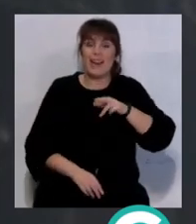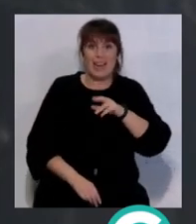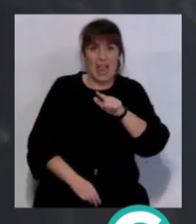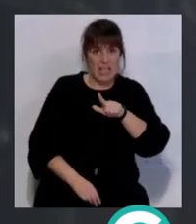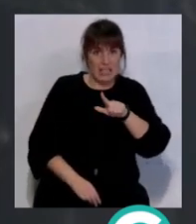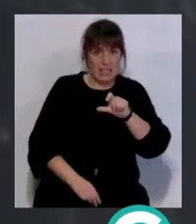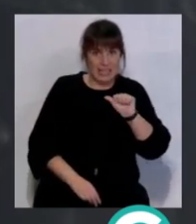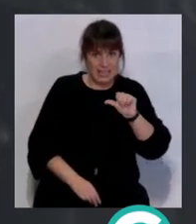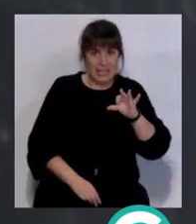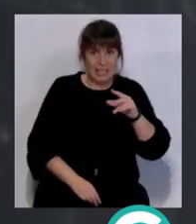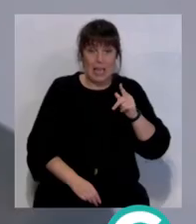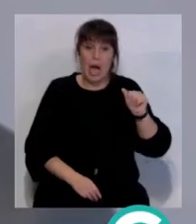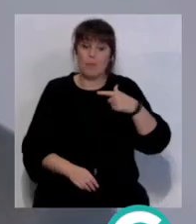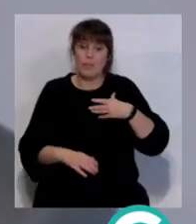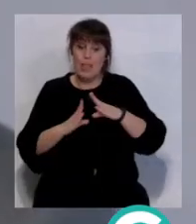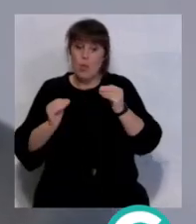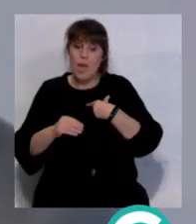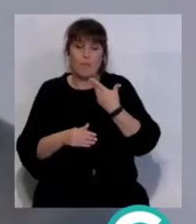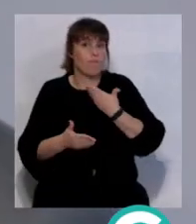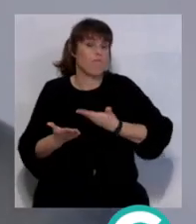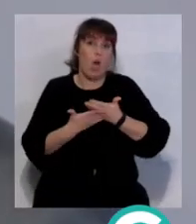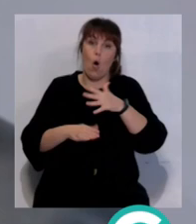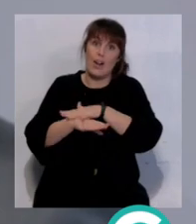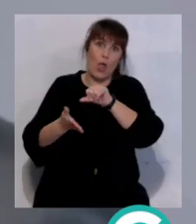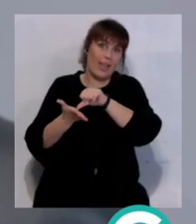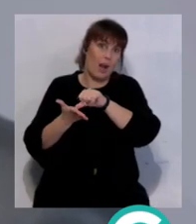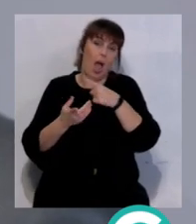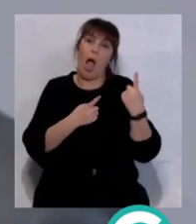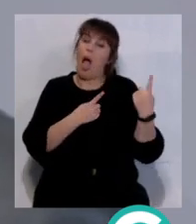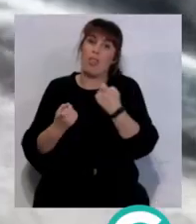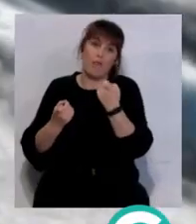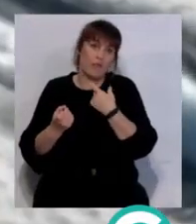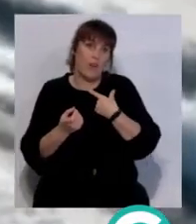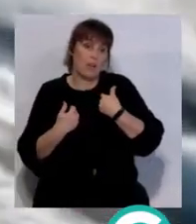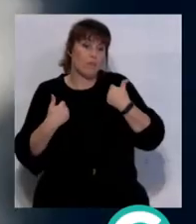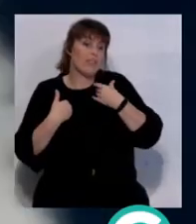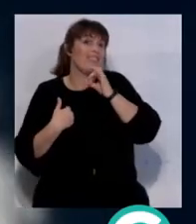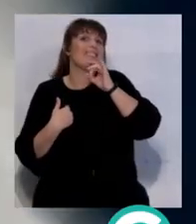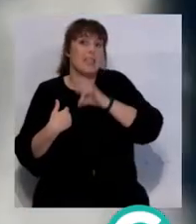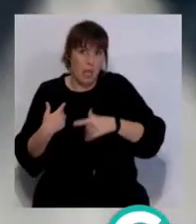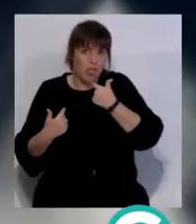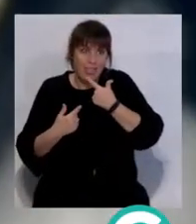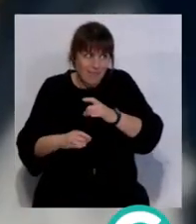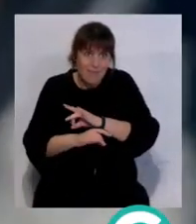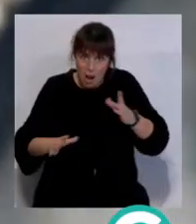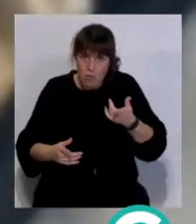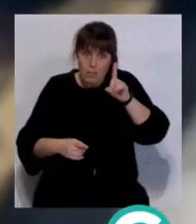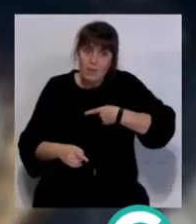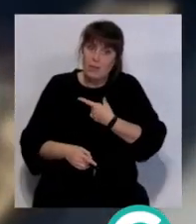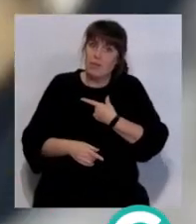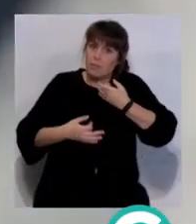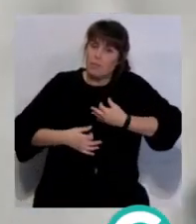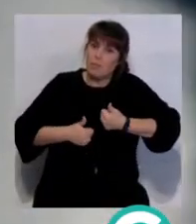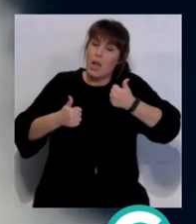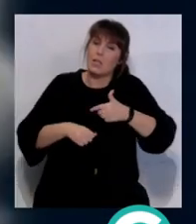está pidiendo al Gobierno central la depuración de responsabilidades al máximo nivel, a la vez que se exige más seguridad y más medios para